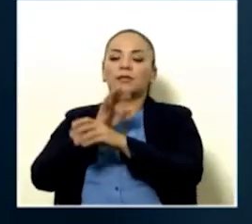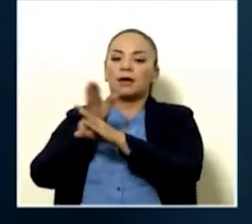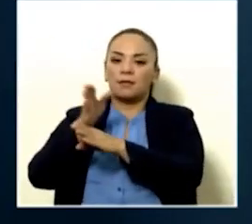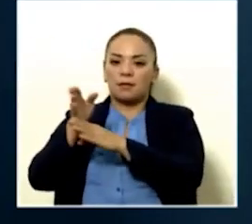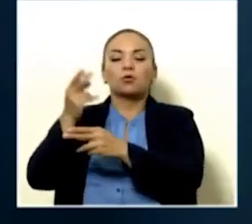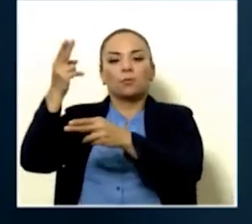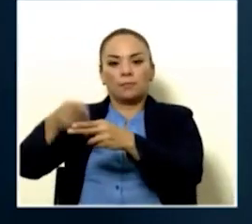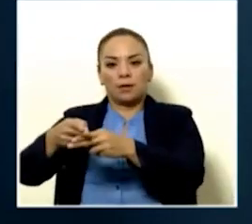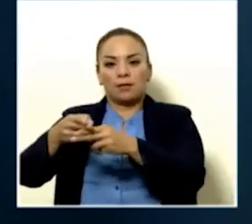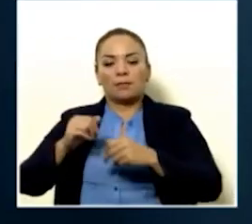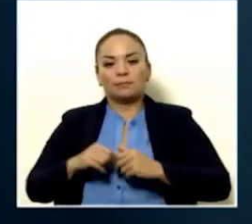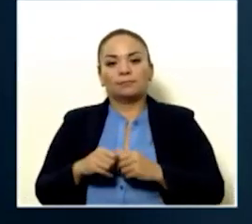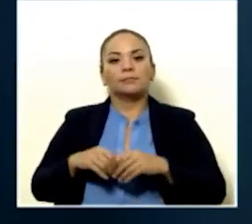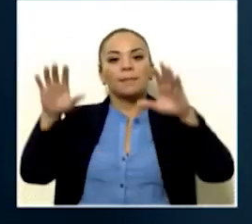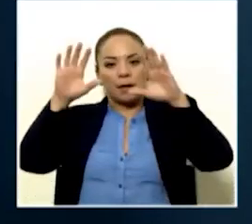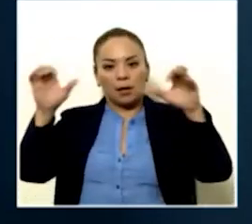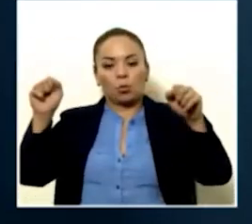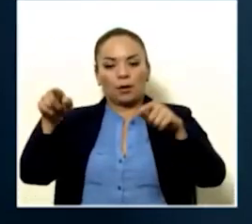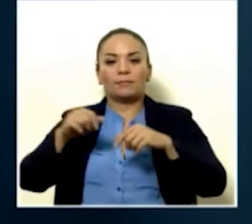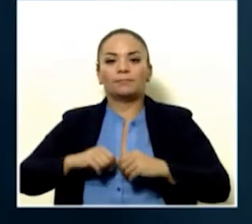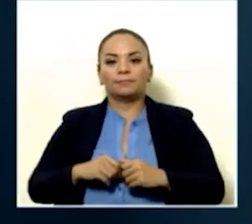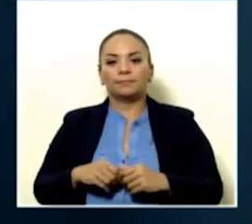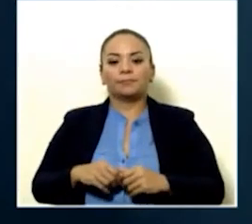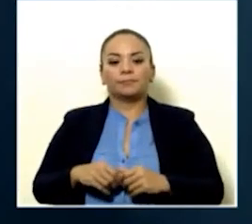carrera, nombrada embajadora.